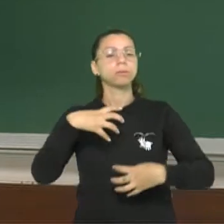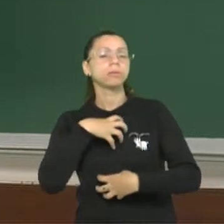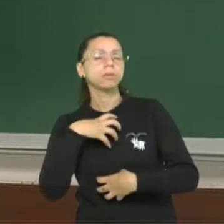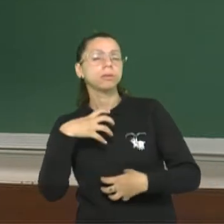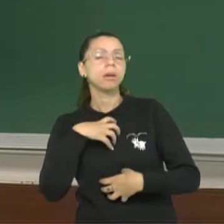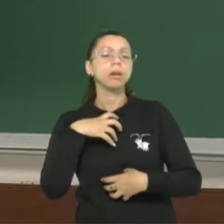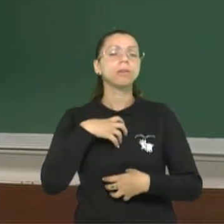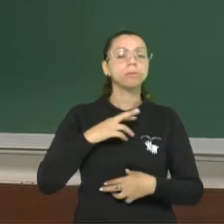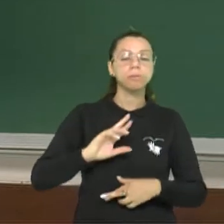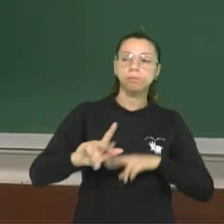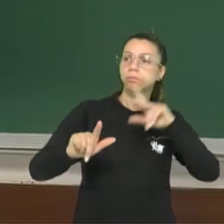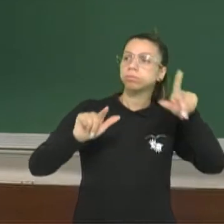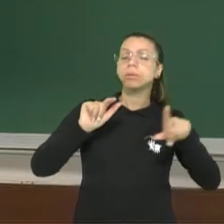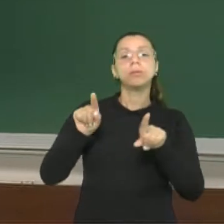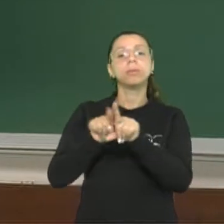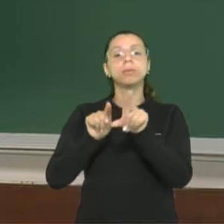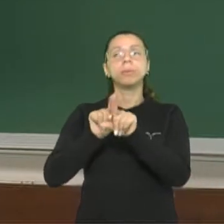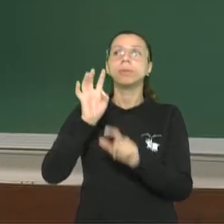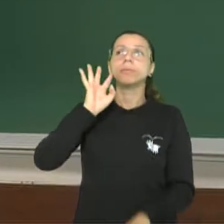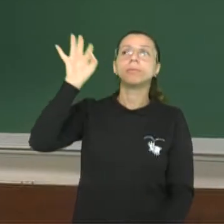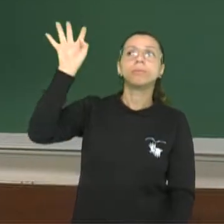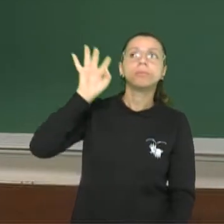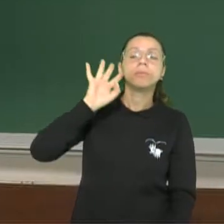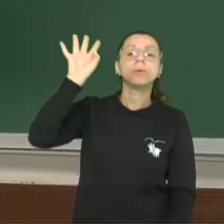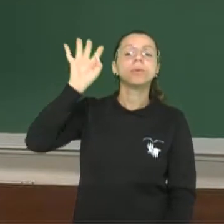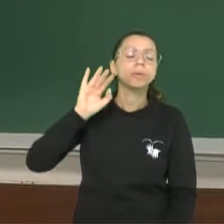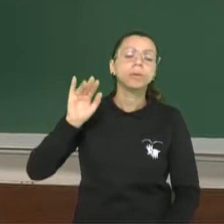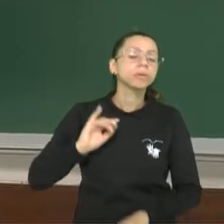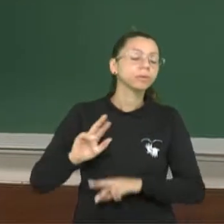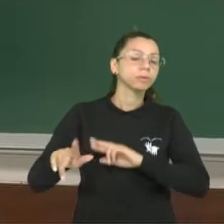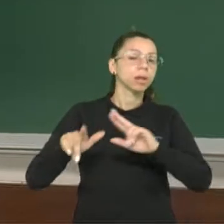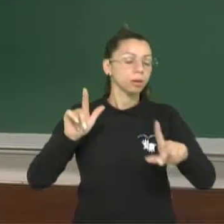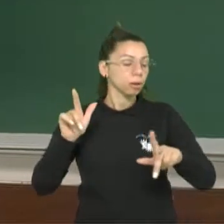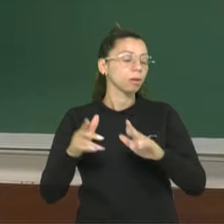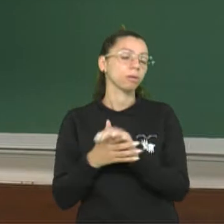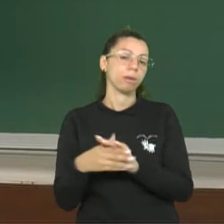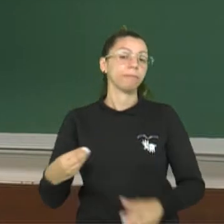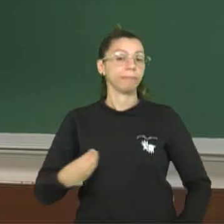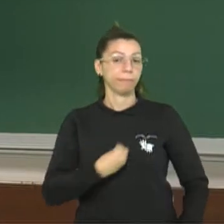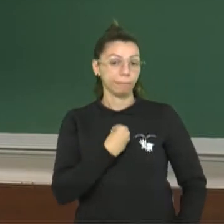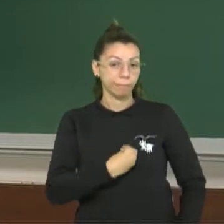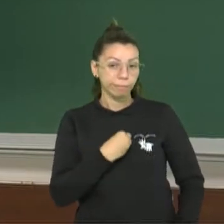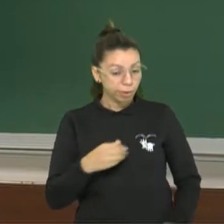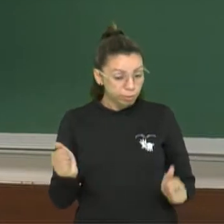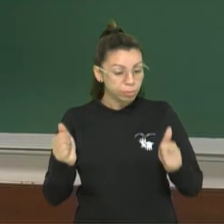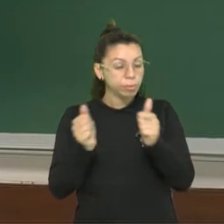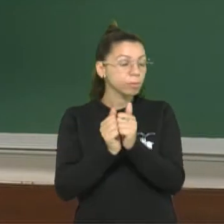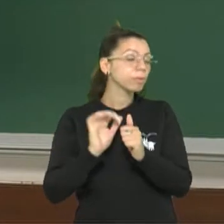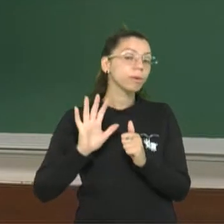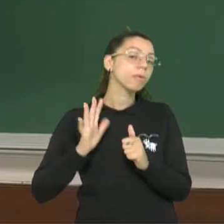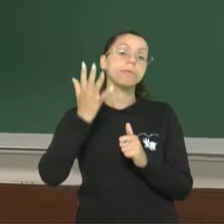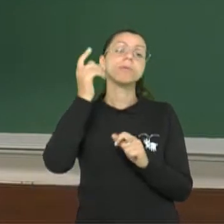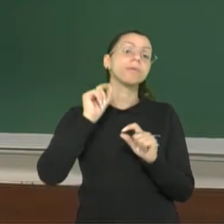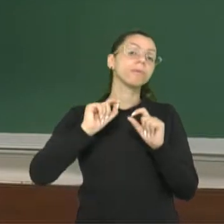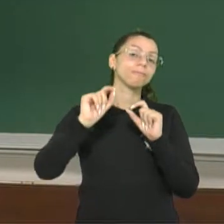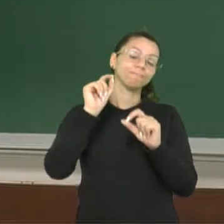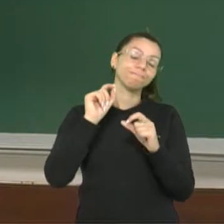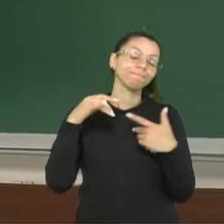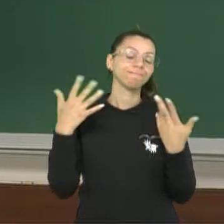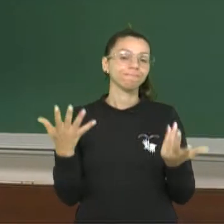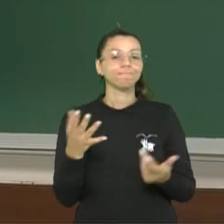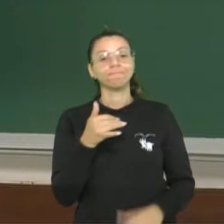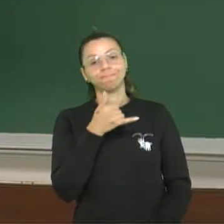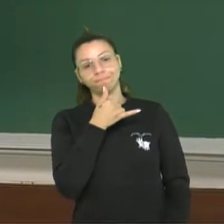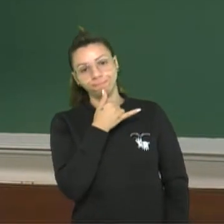de pensar, de ser que existem convivendo juntas, né, o que acontece, acaba acontecendo,